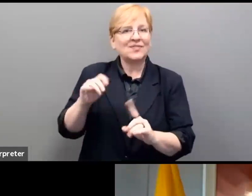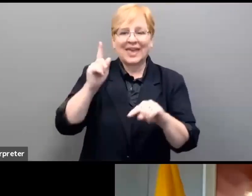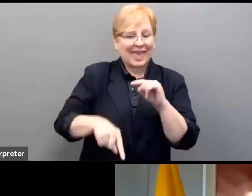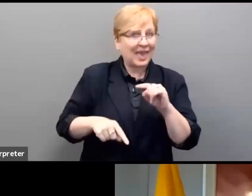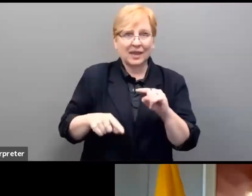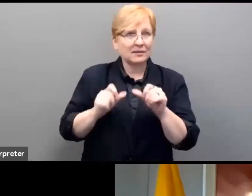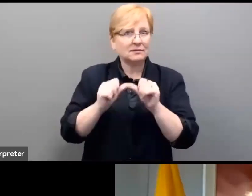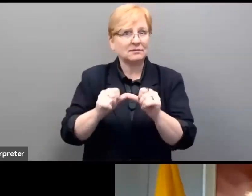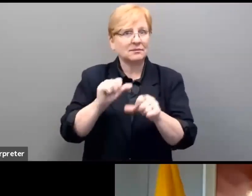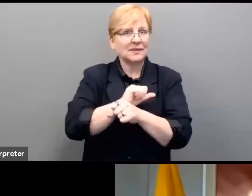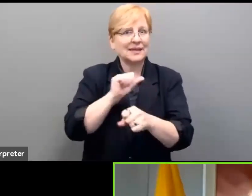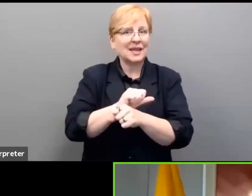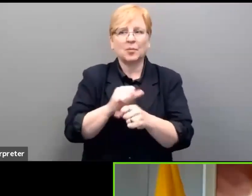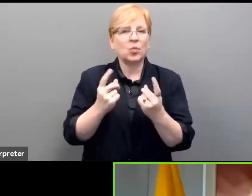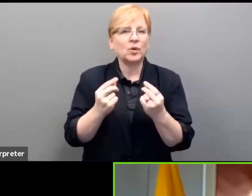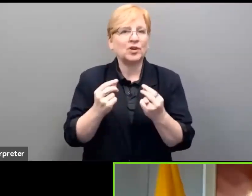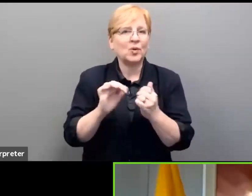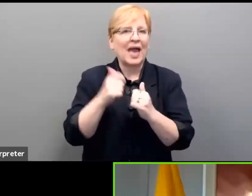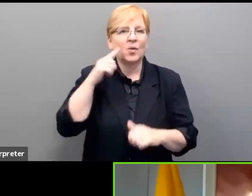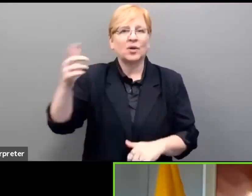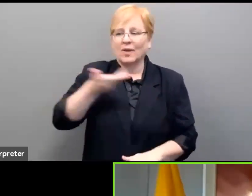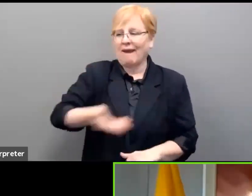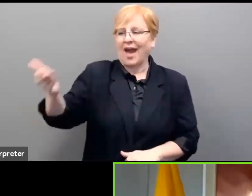muy alta